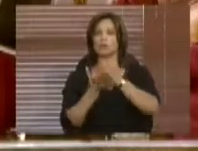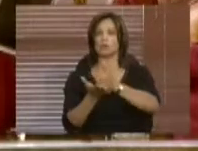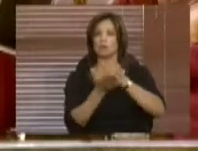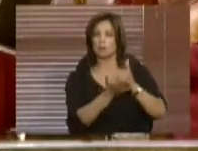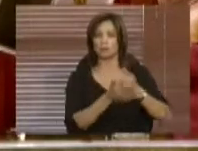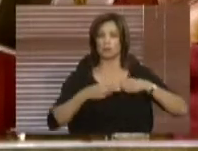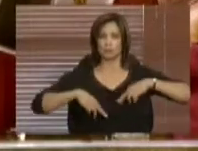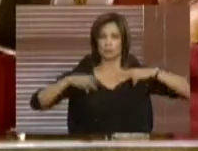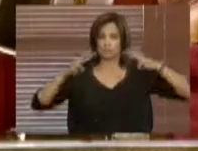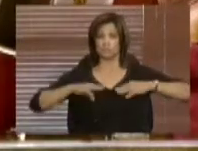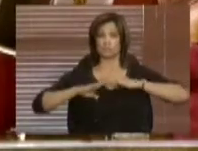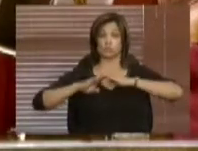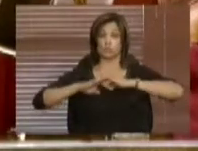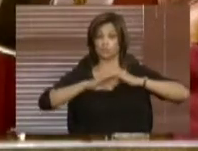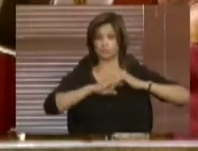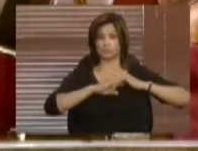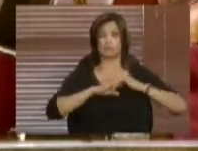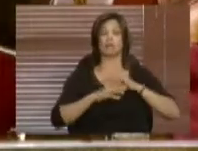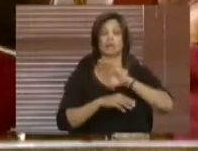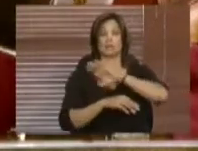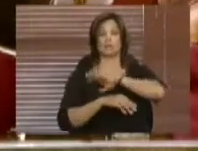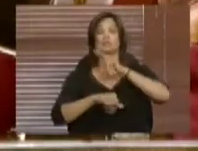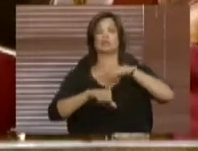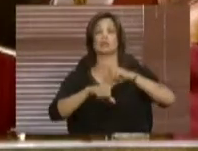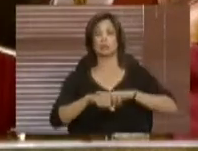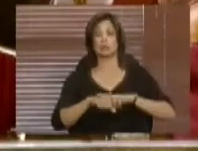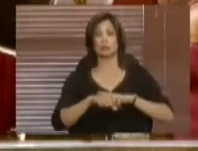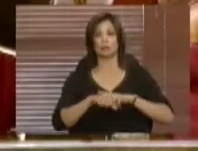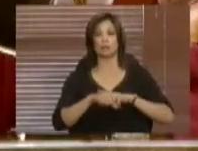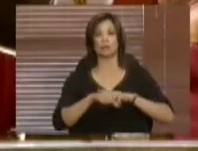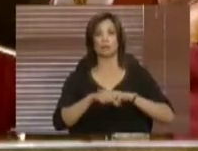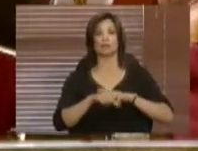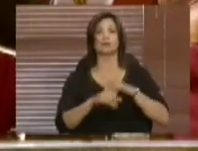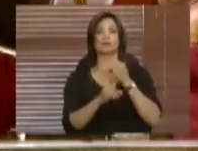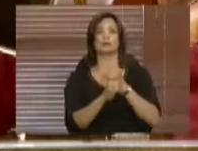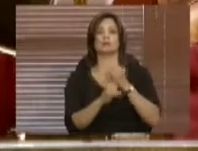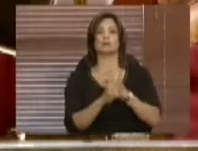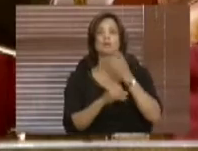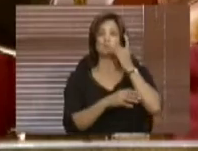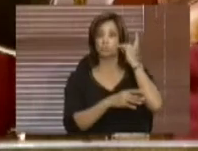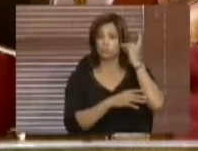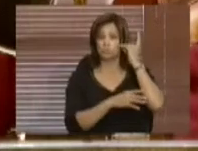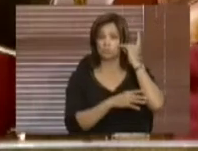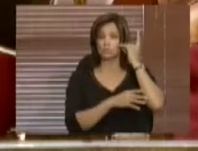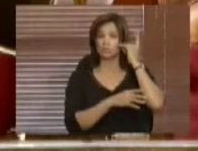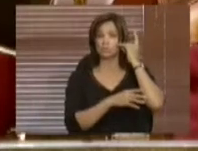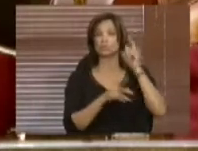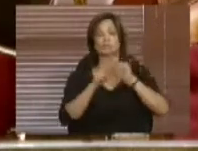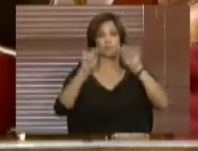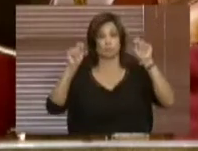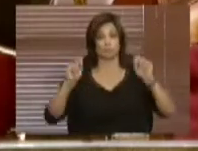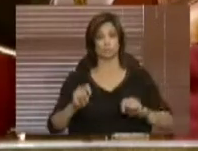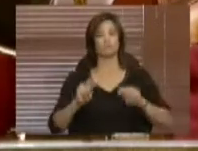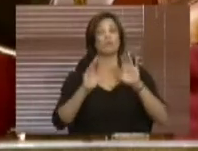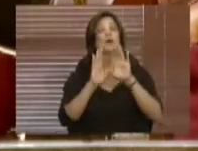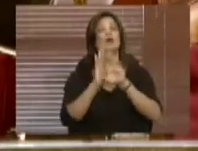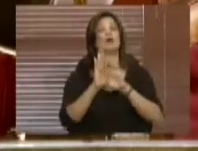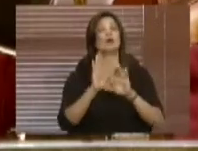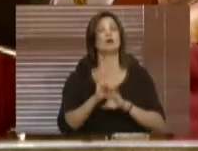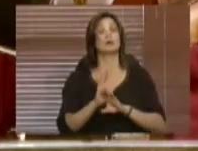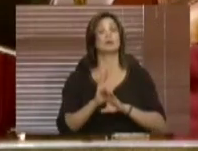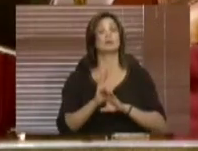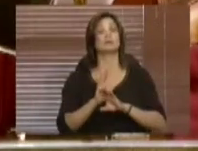el Ministerio de Defensa, la Policía Nacional, Instituto Duarquiano, Tribunal